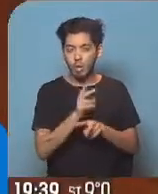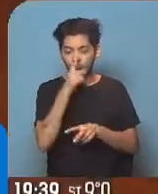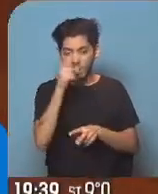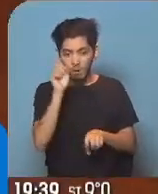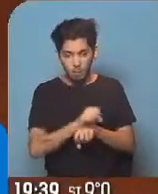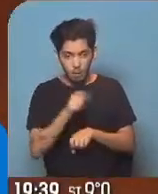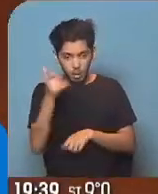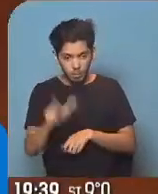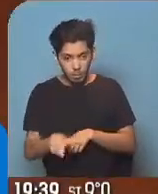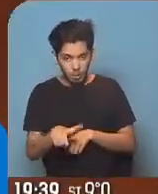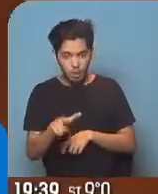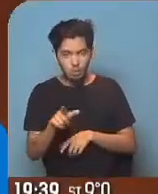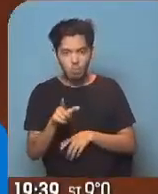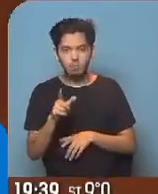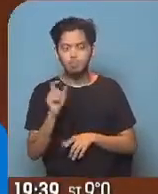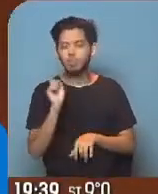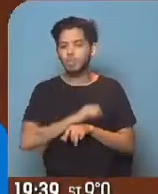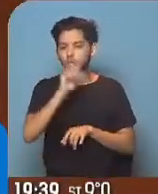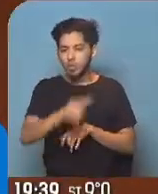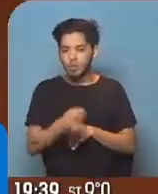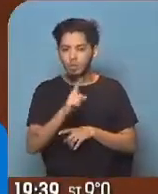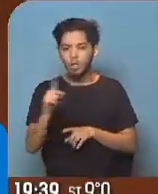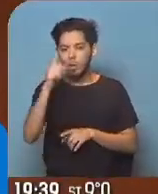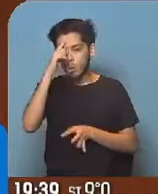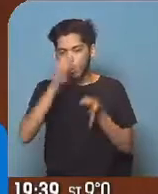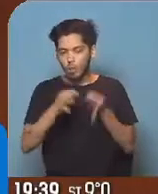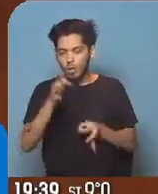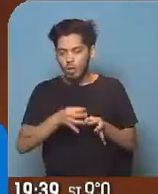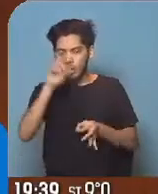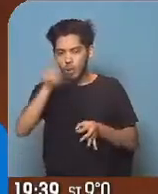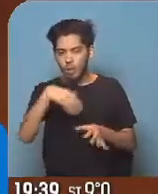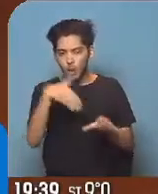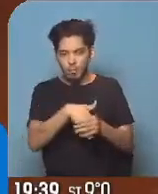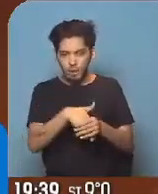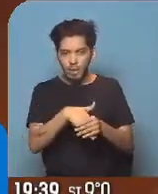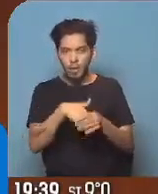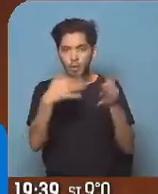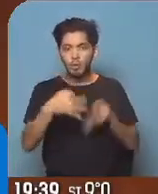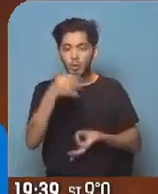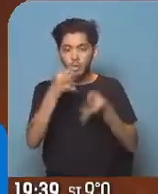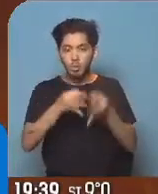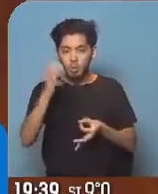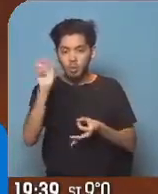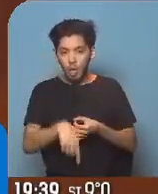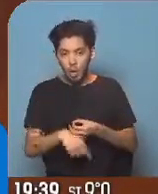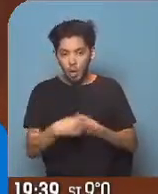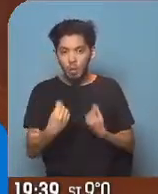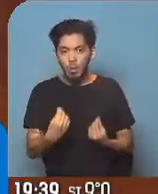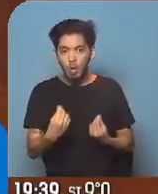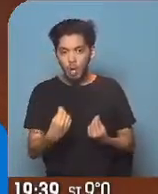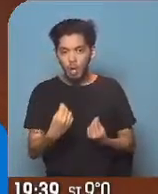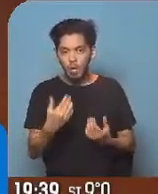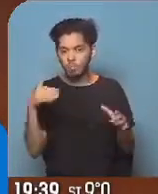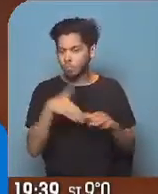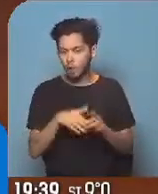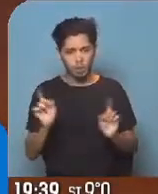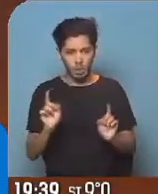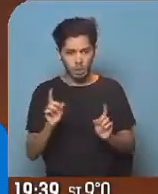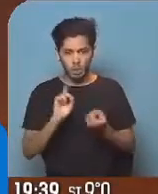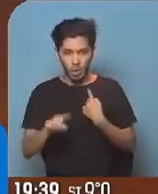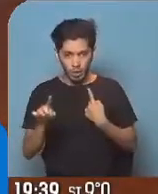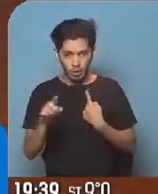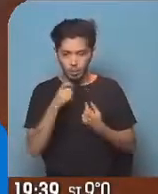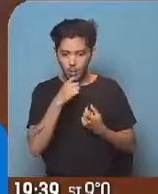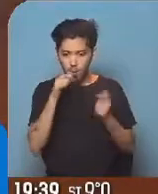caso? ese caso terminaron presos, pero no porque la justicia interviniera. La justicia justamente lo que hizo fue no intervenir, como en